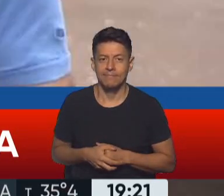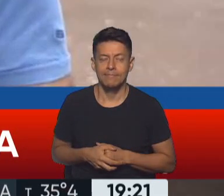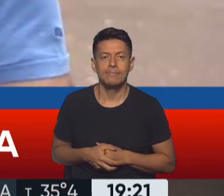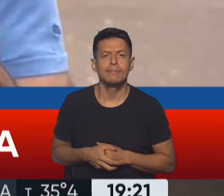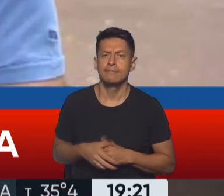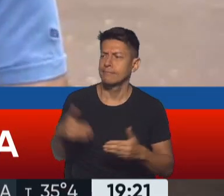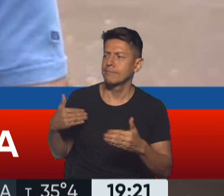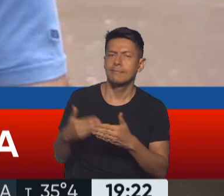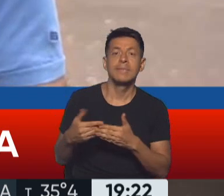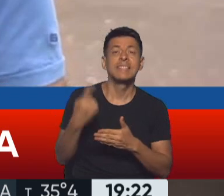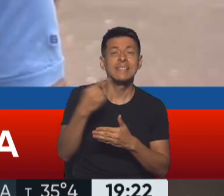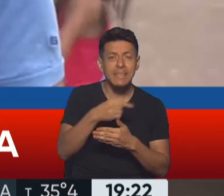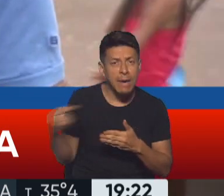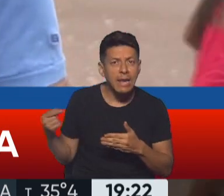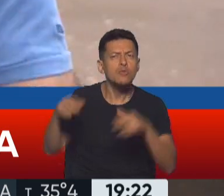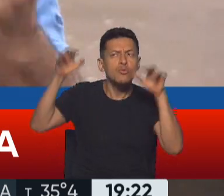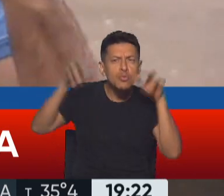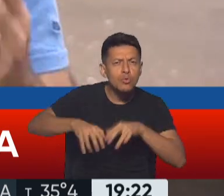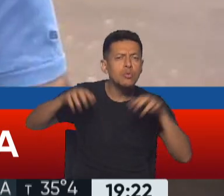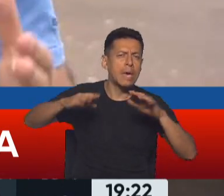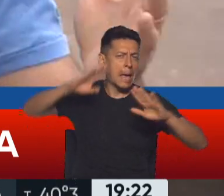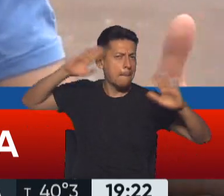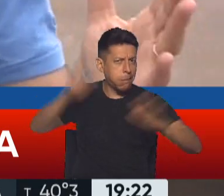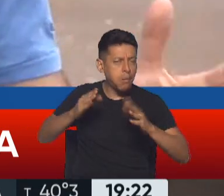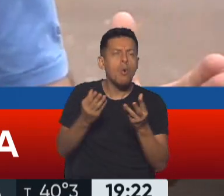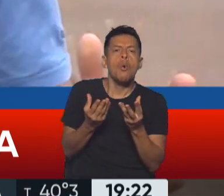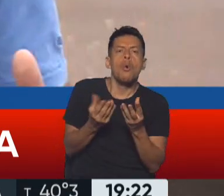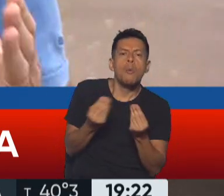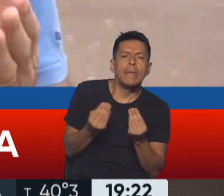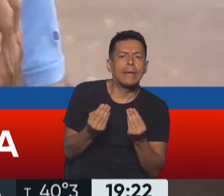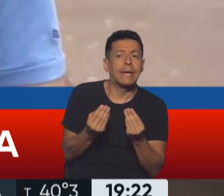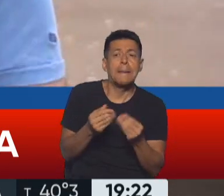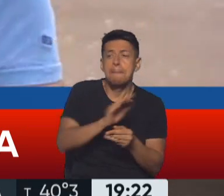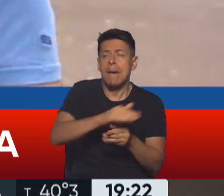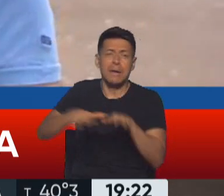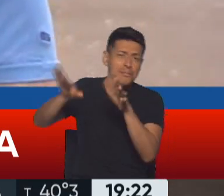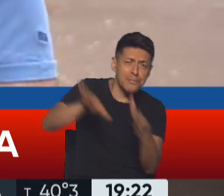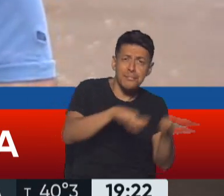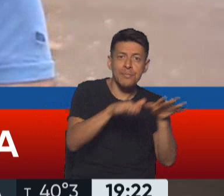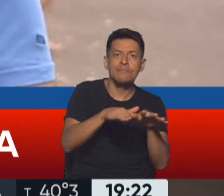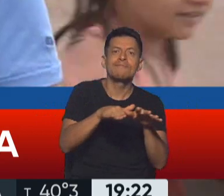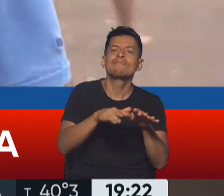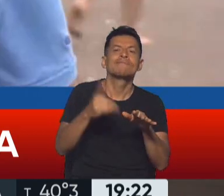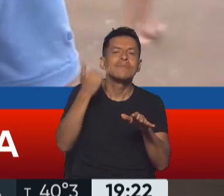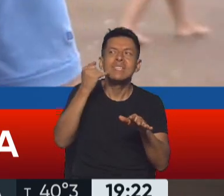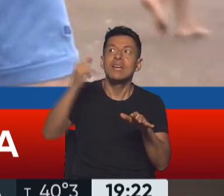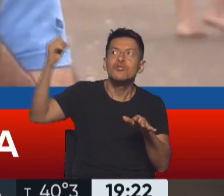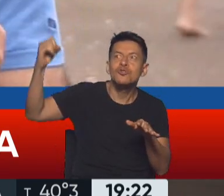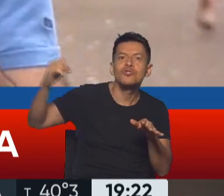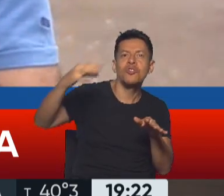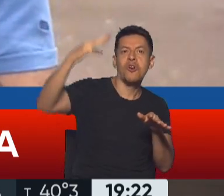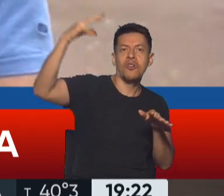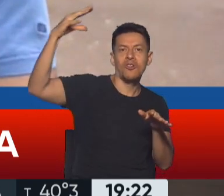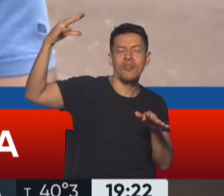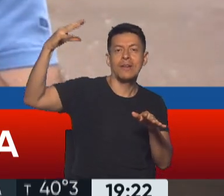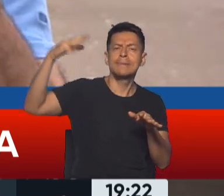Después de una semana de lluvias, algunas torrenciales, humedad y mar picado, apareció el sol en la costa. ¿A qué no